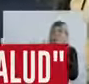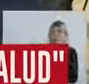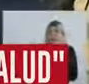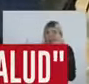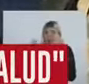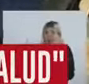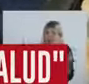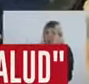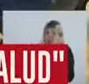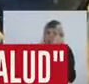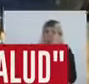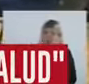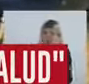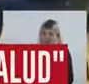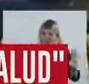Yo quiero